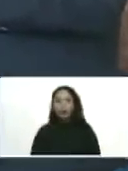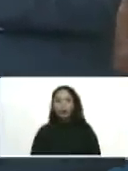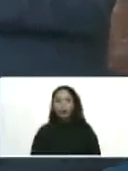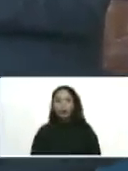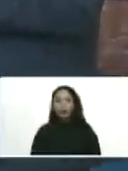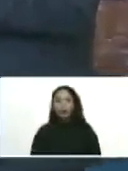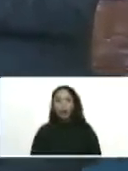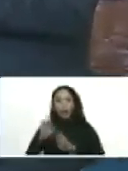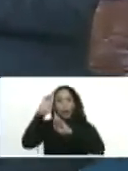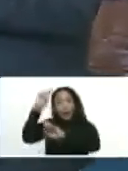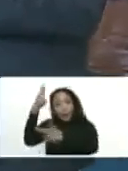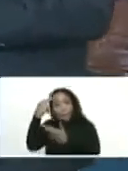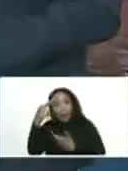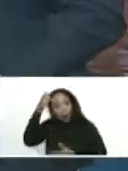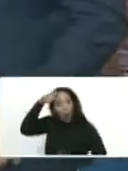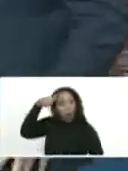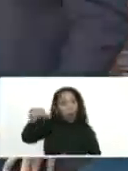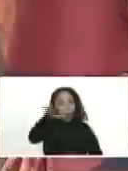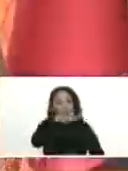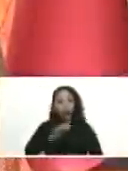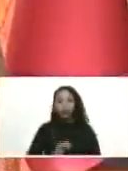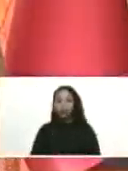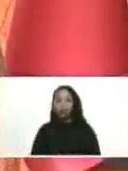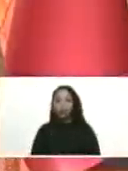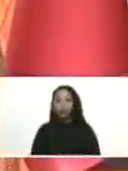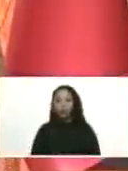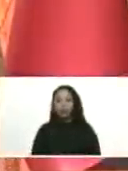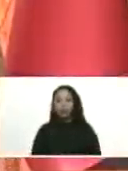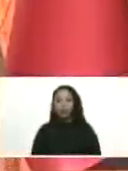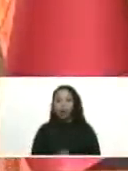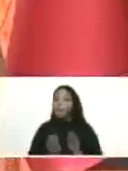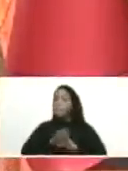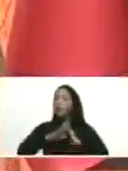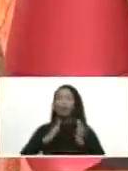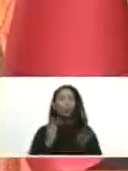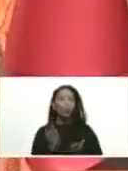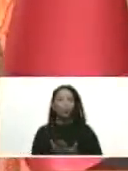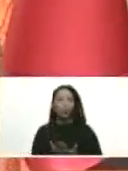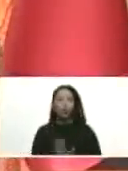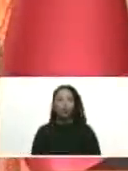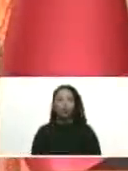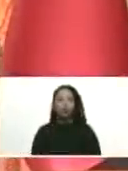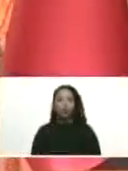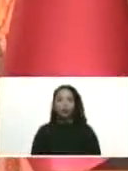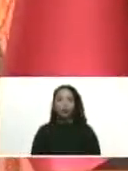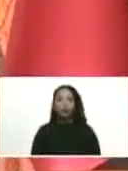de respeto entre los pueblos, de un mundo